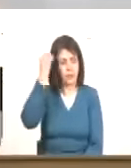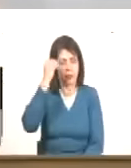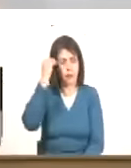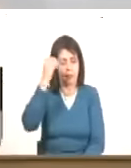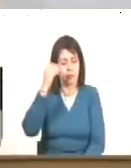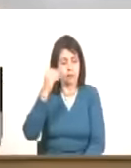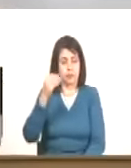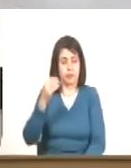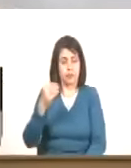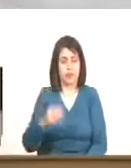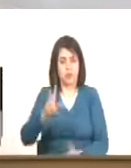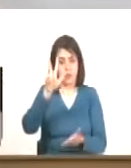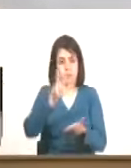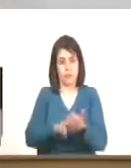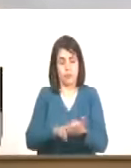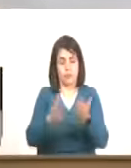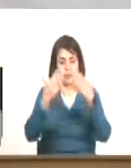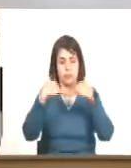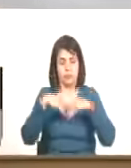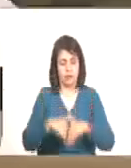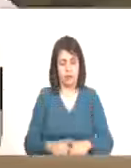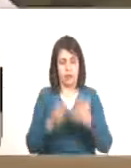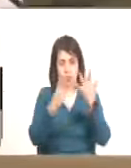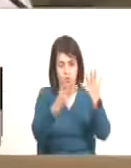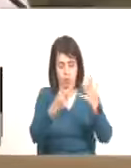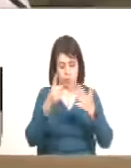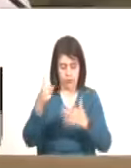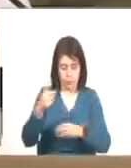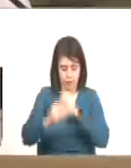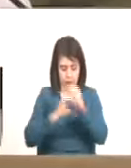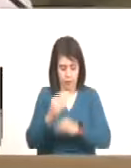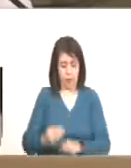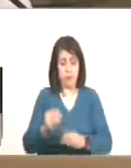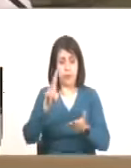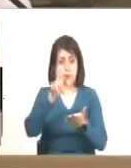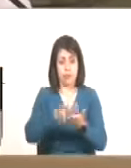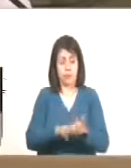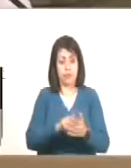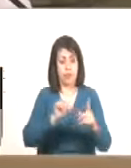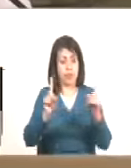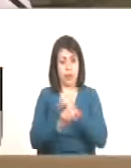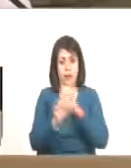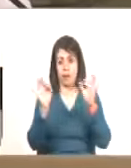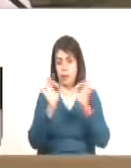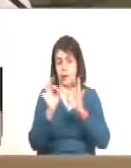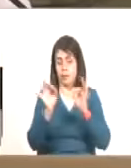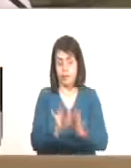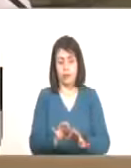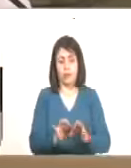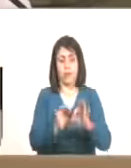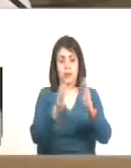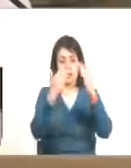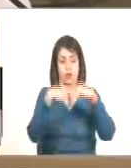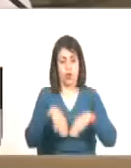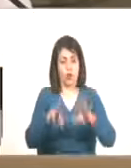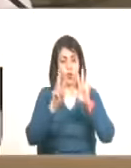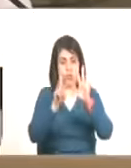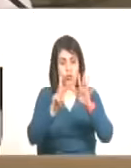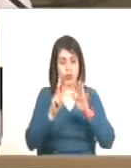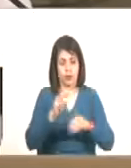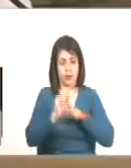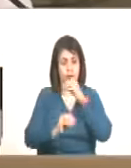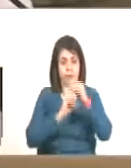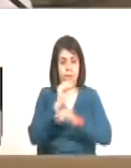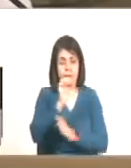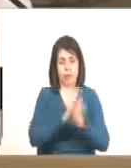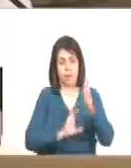consideración, aprobado. Siguiente. 81º. Se propone aprobar sin modificación la sección 8ª